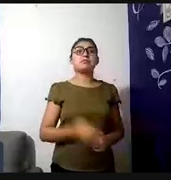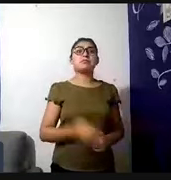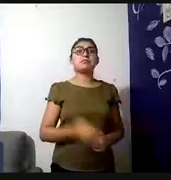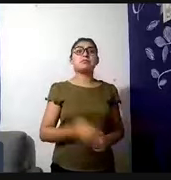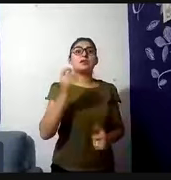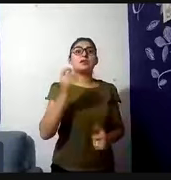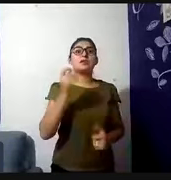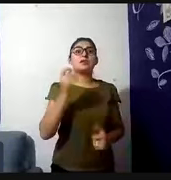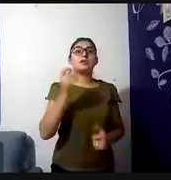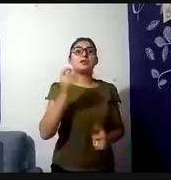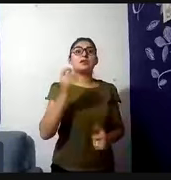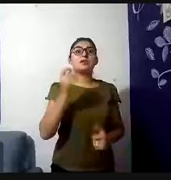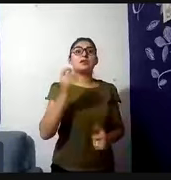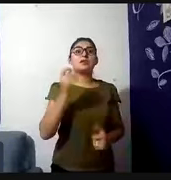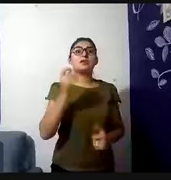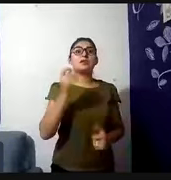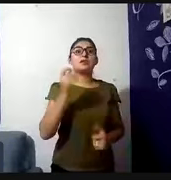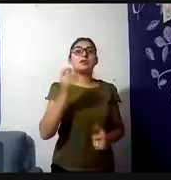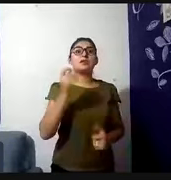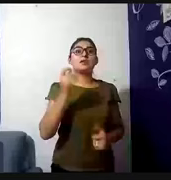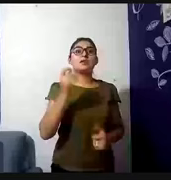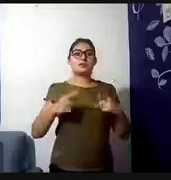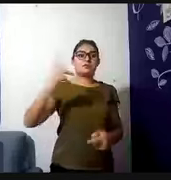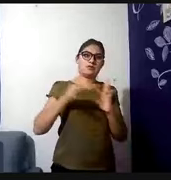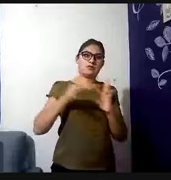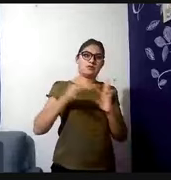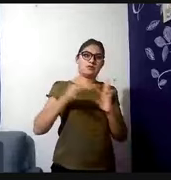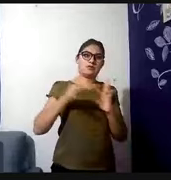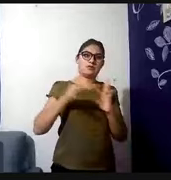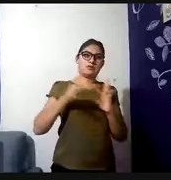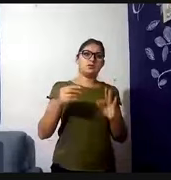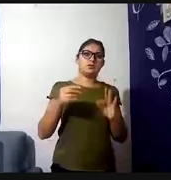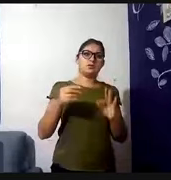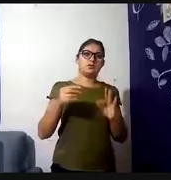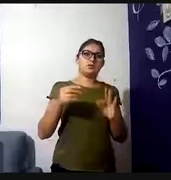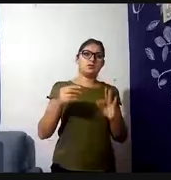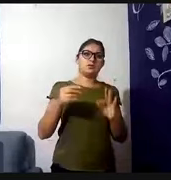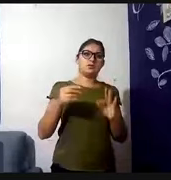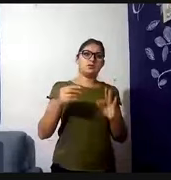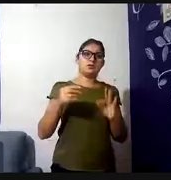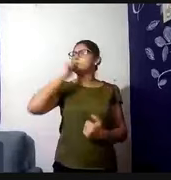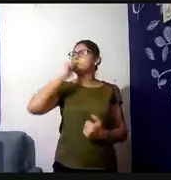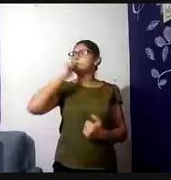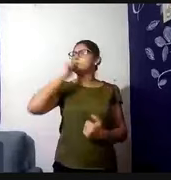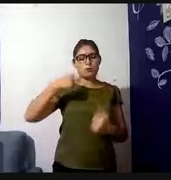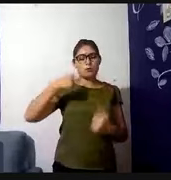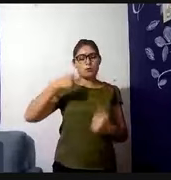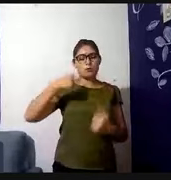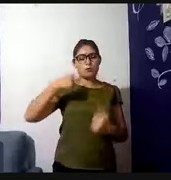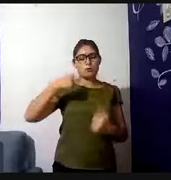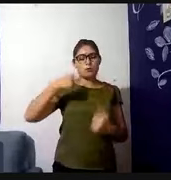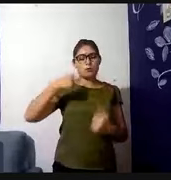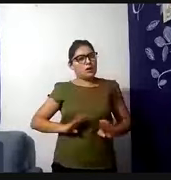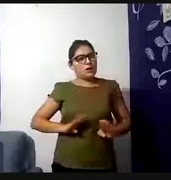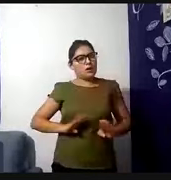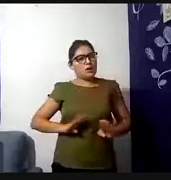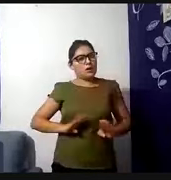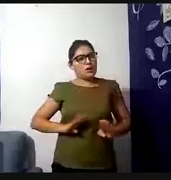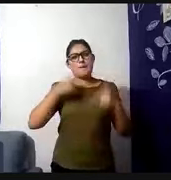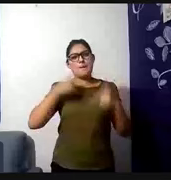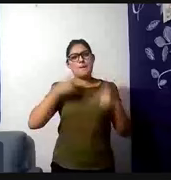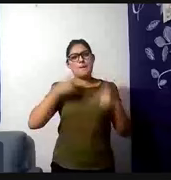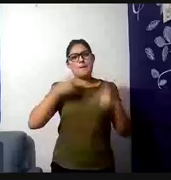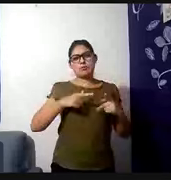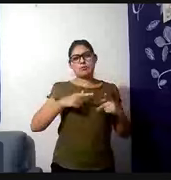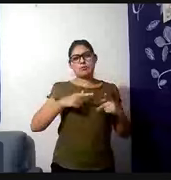acuerdo? Siempre he sido una persona que lucha en pro de los valores de la sociedad mexicana. Habrá opiniones a favor y en contra,